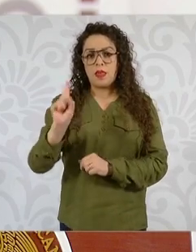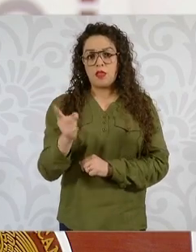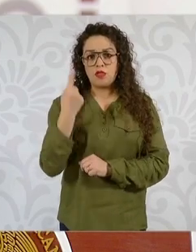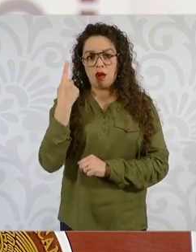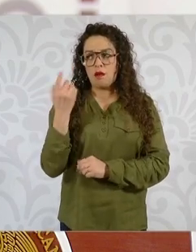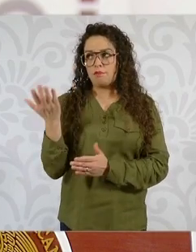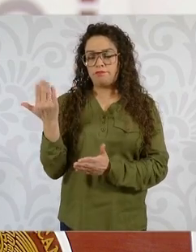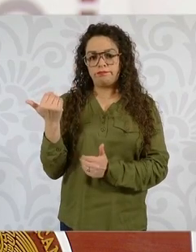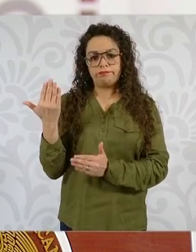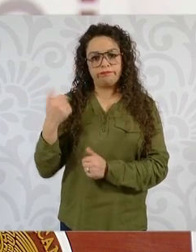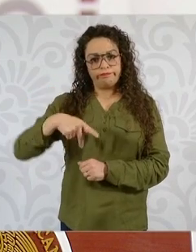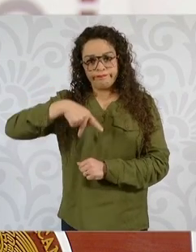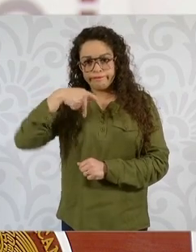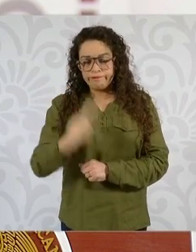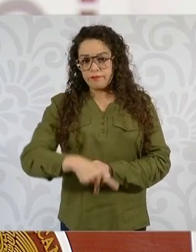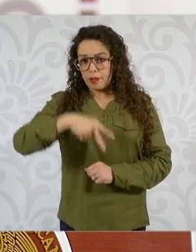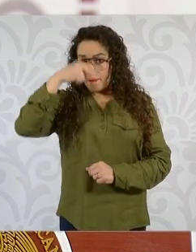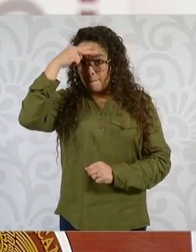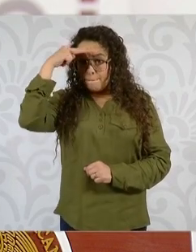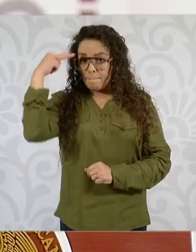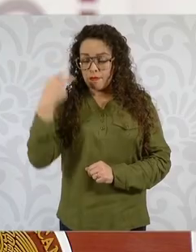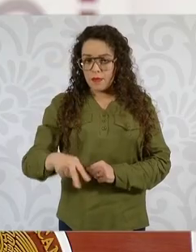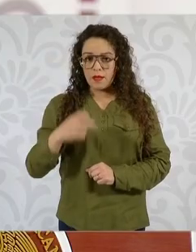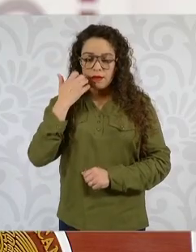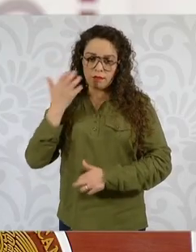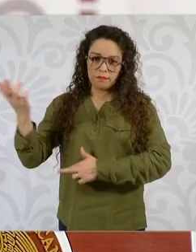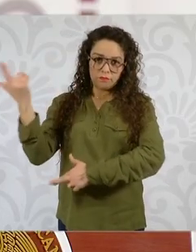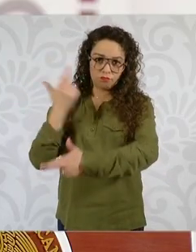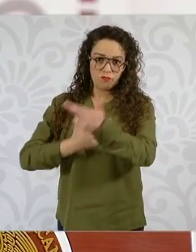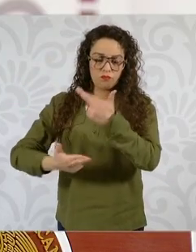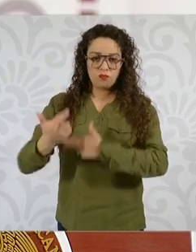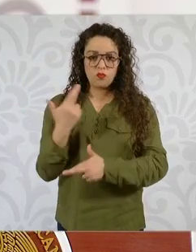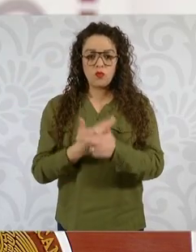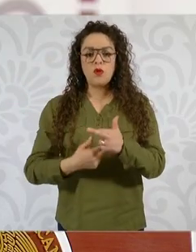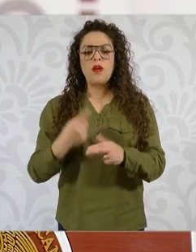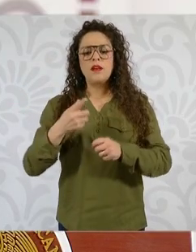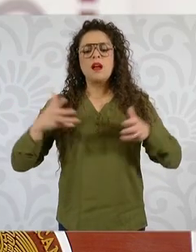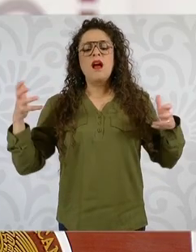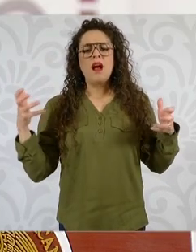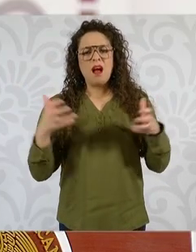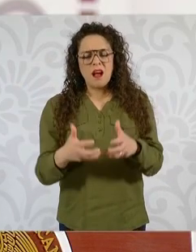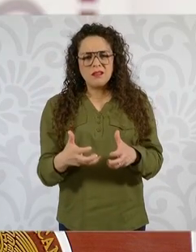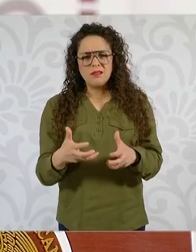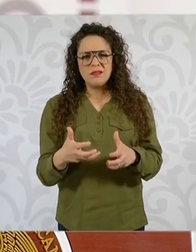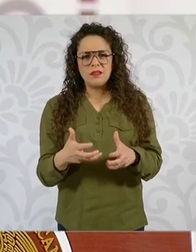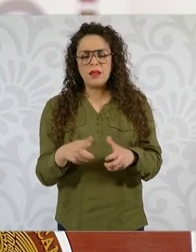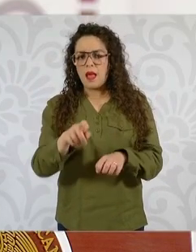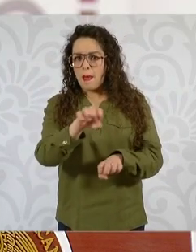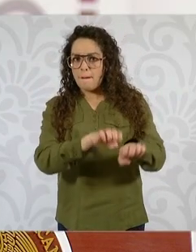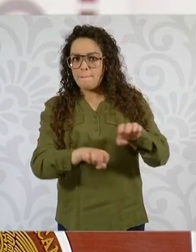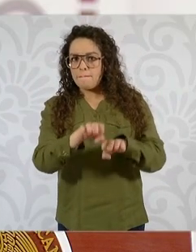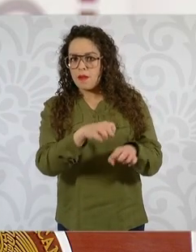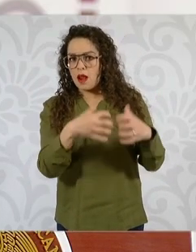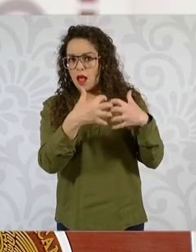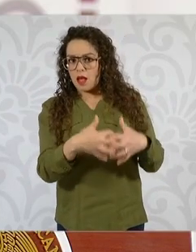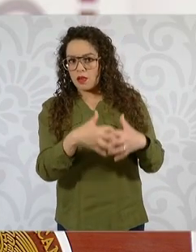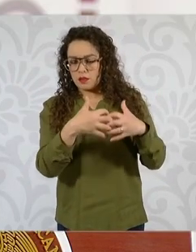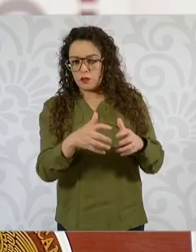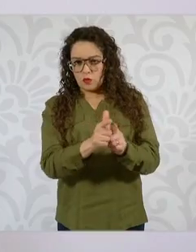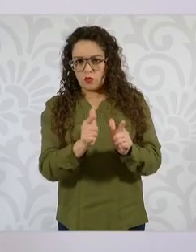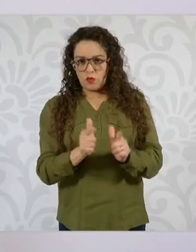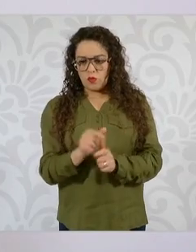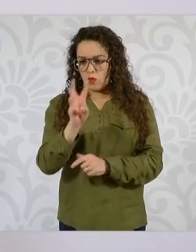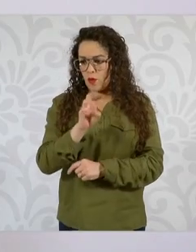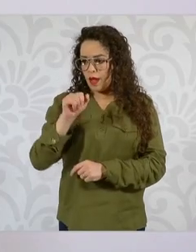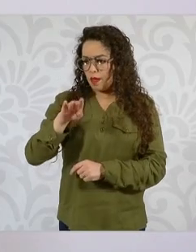procedentes del Estado mexicano a través de operaciones realizadas por el tejido empresarial del Grupo Wainberg